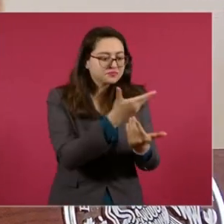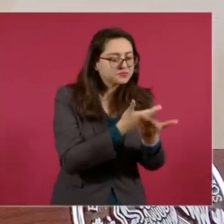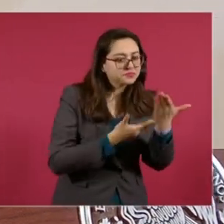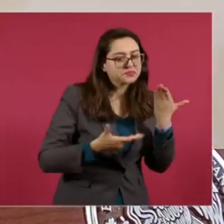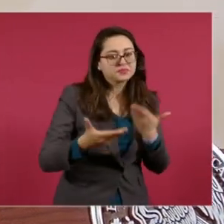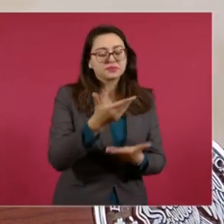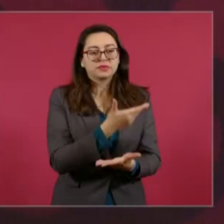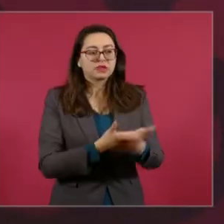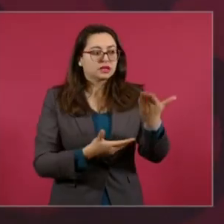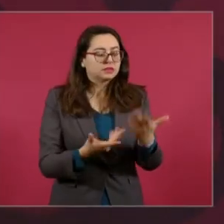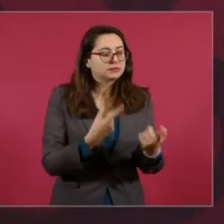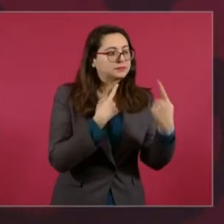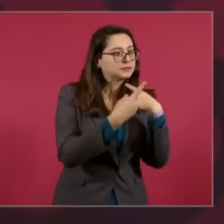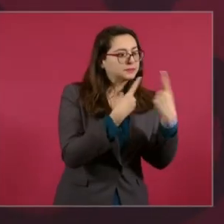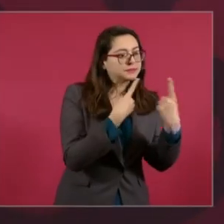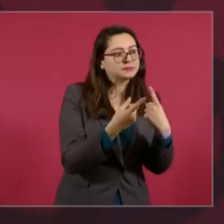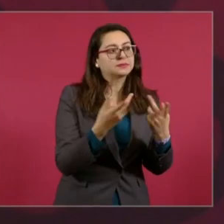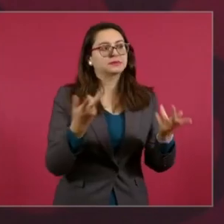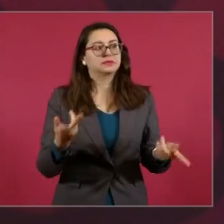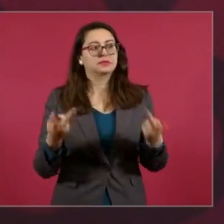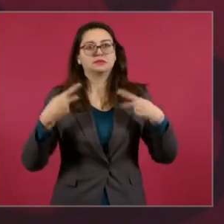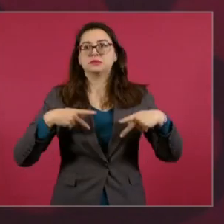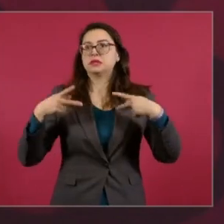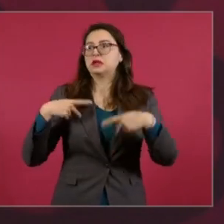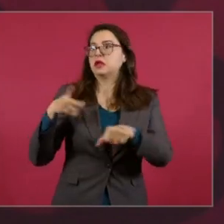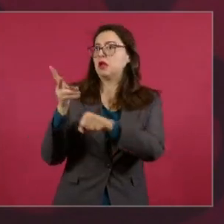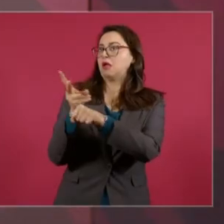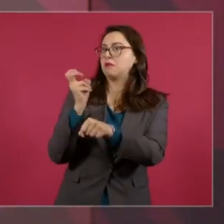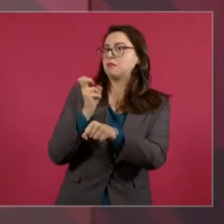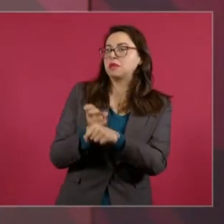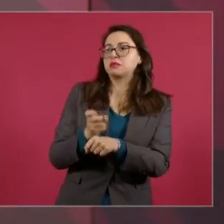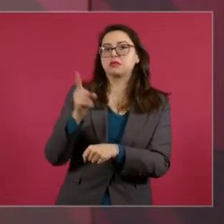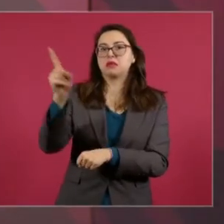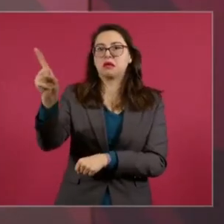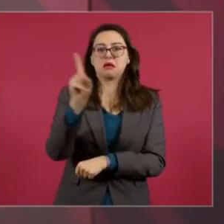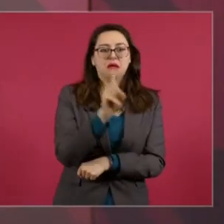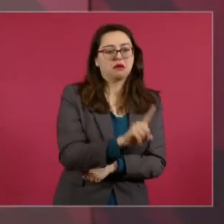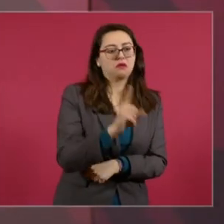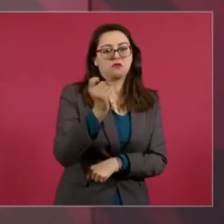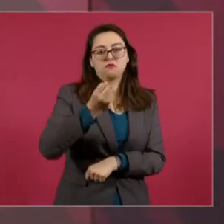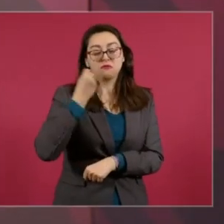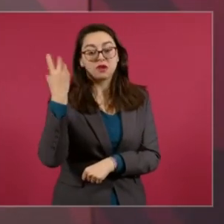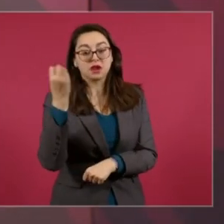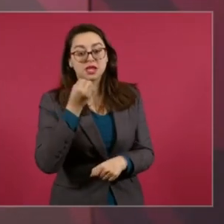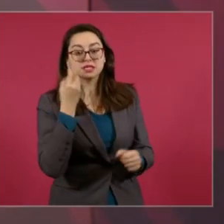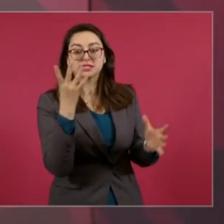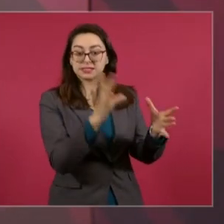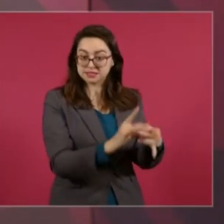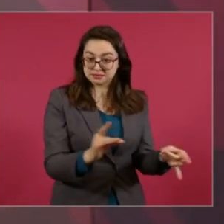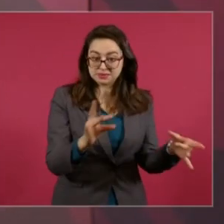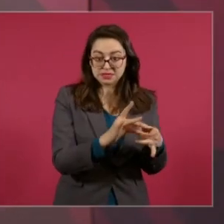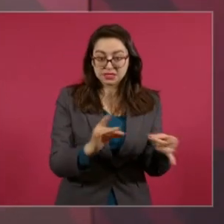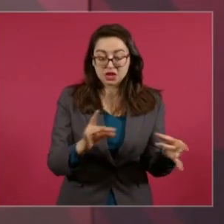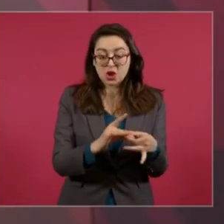Traían conferencistas, trajeron a un señor, una vez se los platiqué, un empresario de